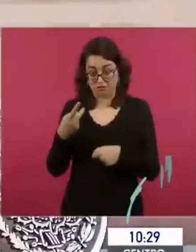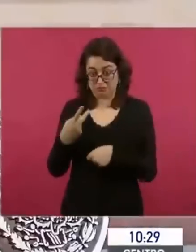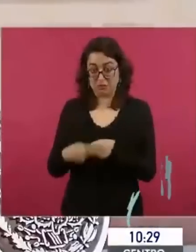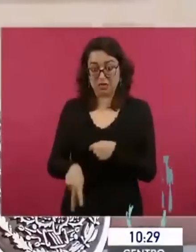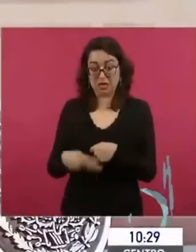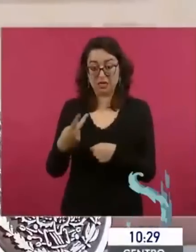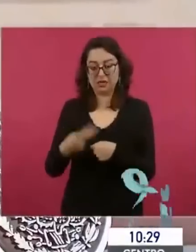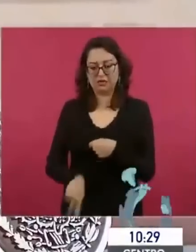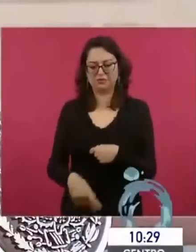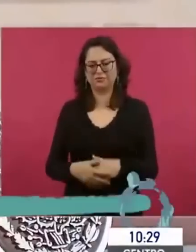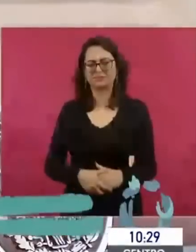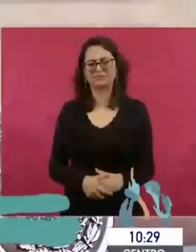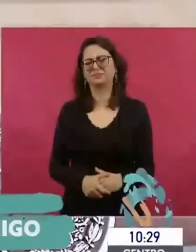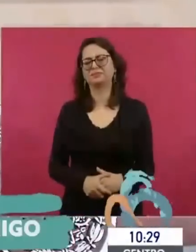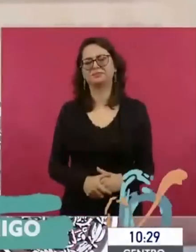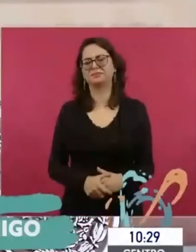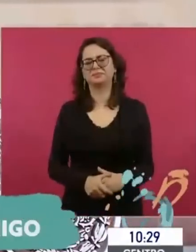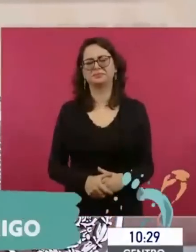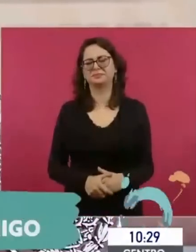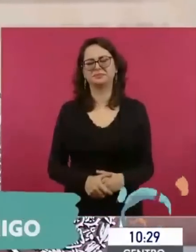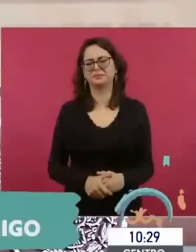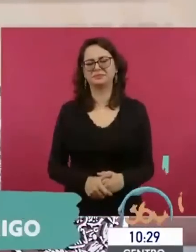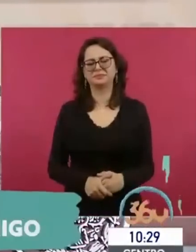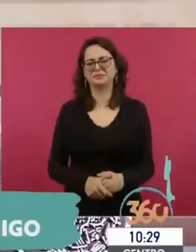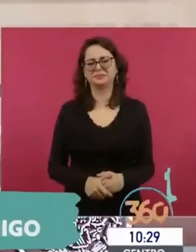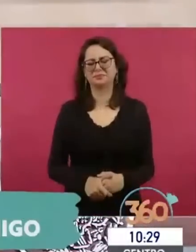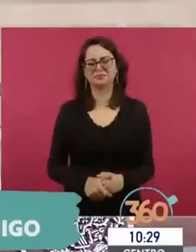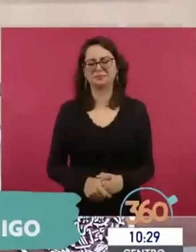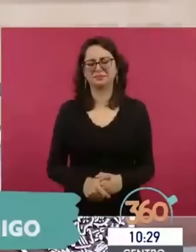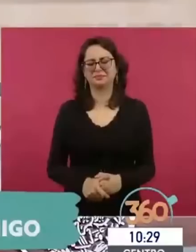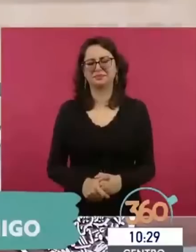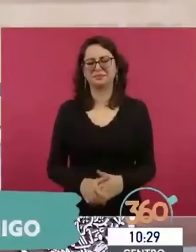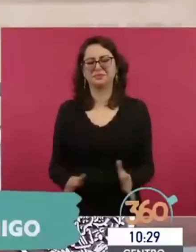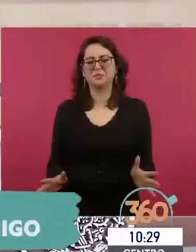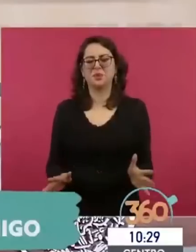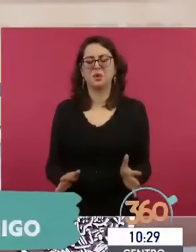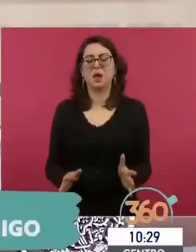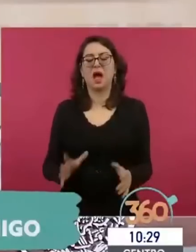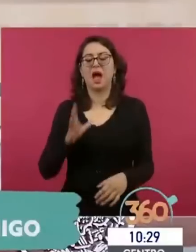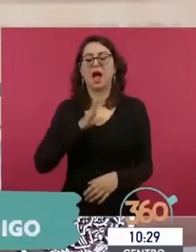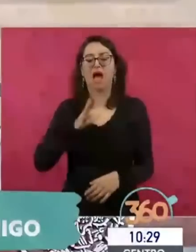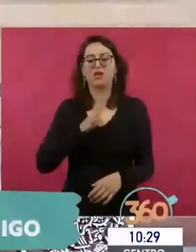una Concepción distinta esto es